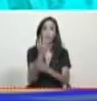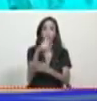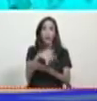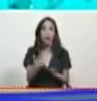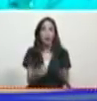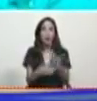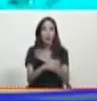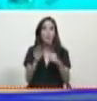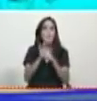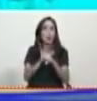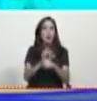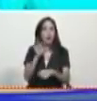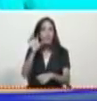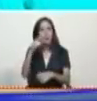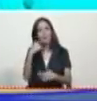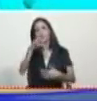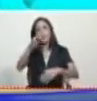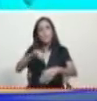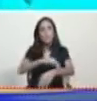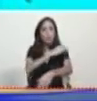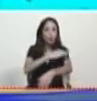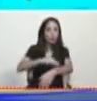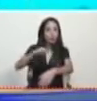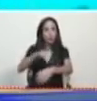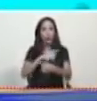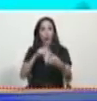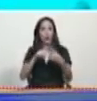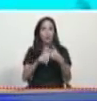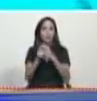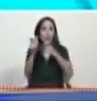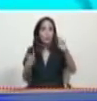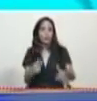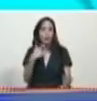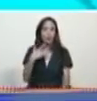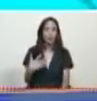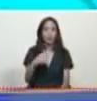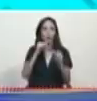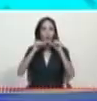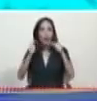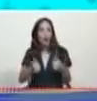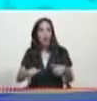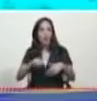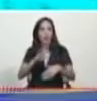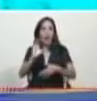cultores, nuestros músicos, nuestros tamboreros, nuestros cantantes.